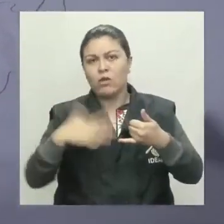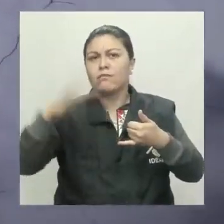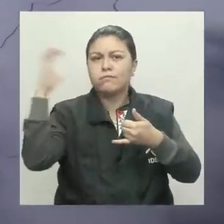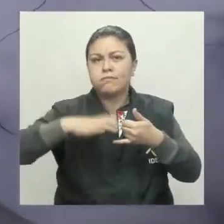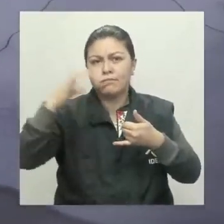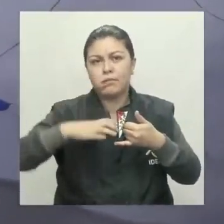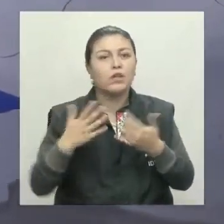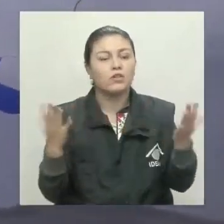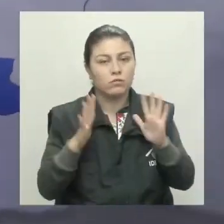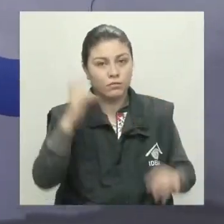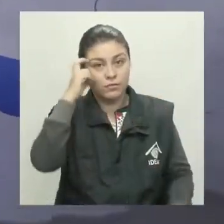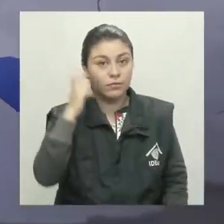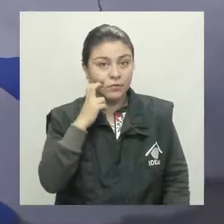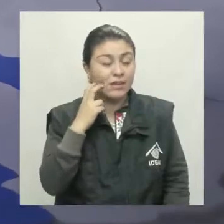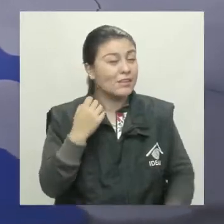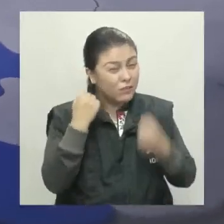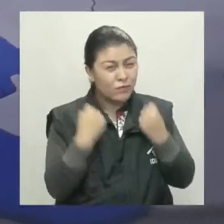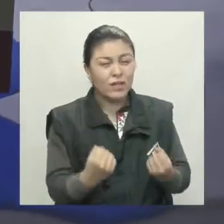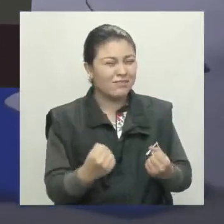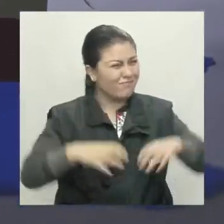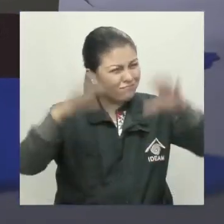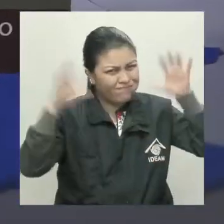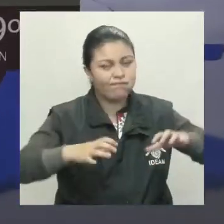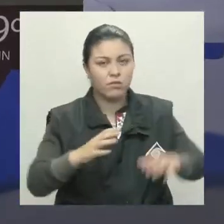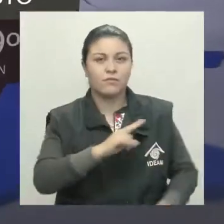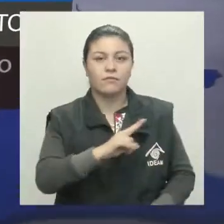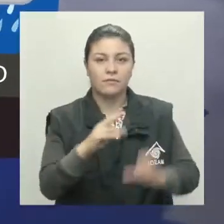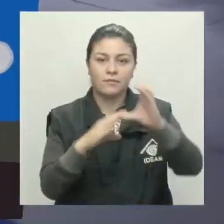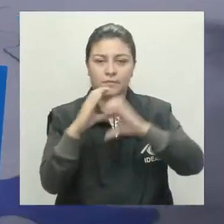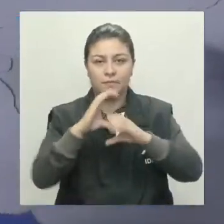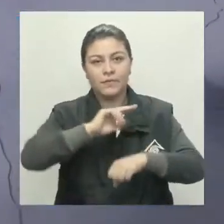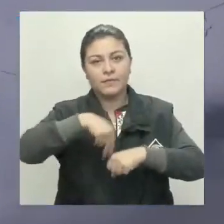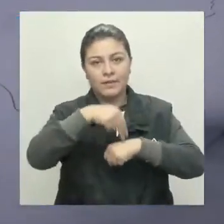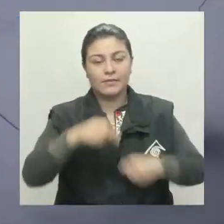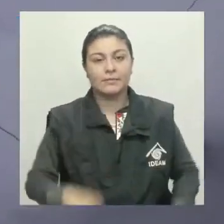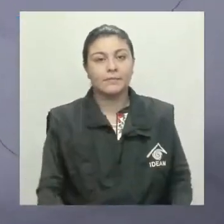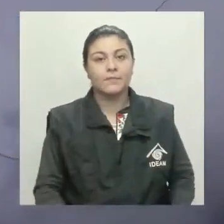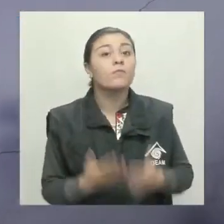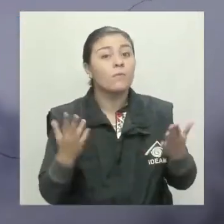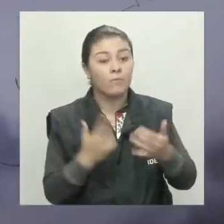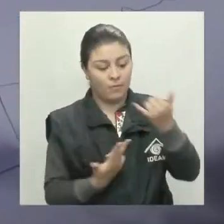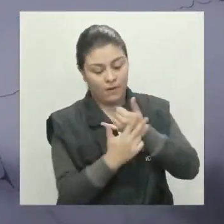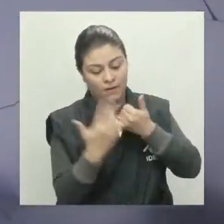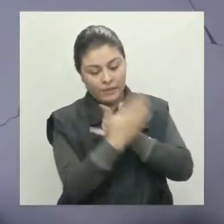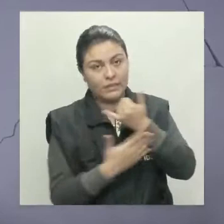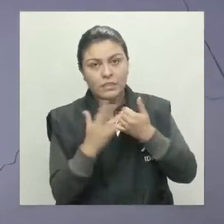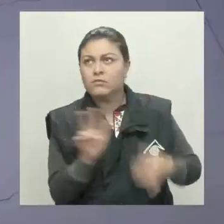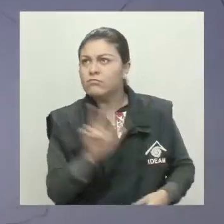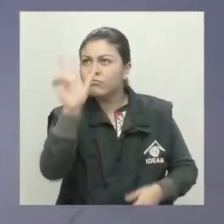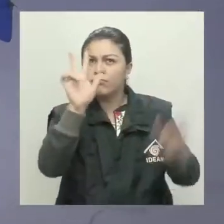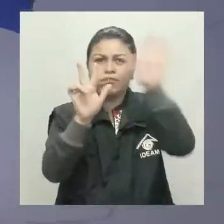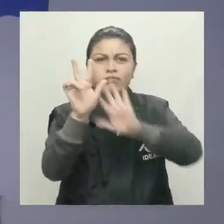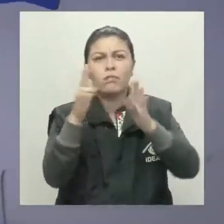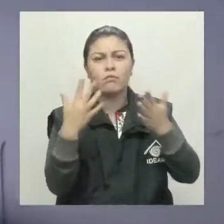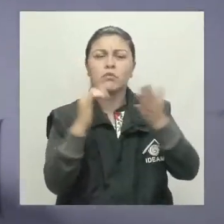puntuales del Chocó y con mayor intensidad en el Valle, Cauca y Nariño. Para la zona andina se mantendrán las condiciones secas en la mayor parte